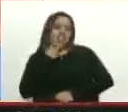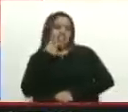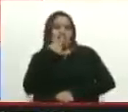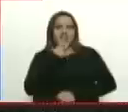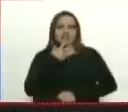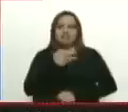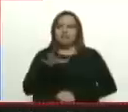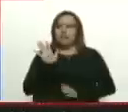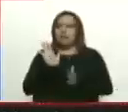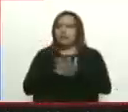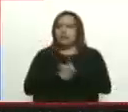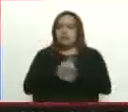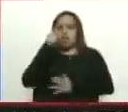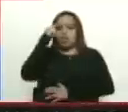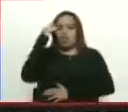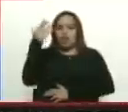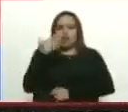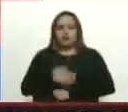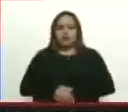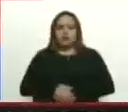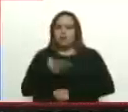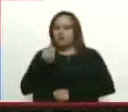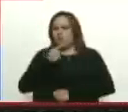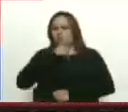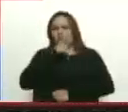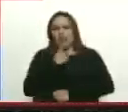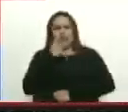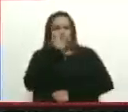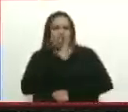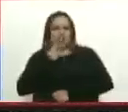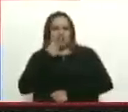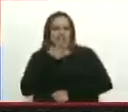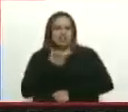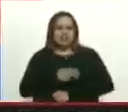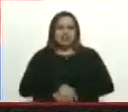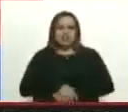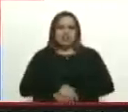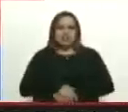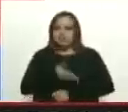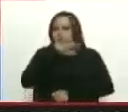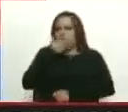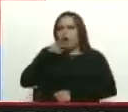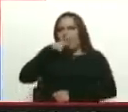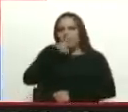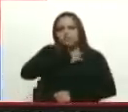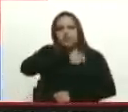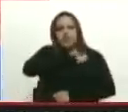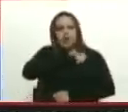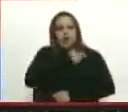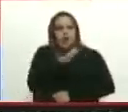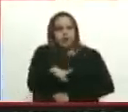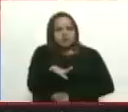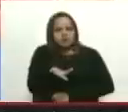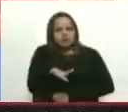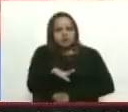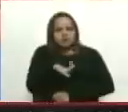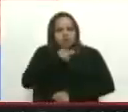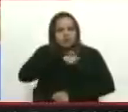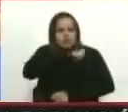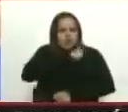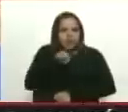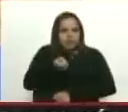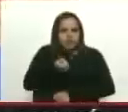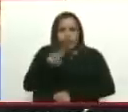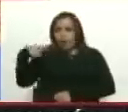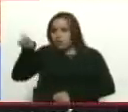Dios, muy malo, pero muy malo. Mejor habla en español, ¿verdad? Mejor habla en español y tener un